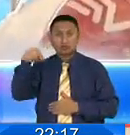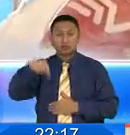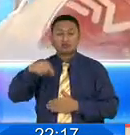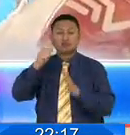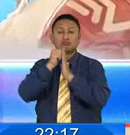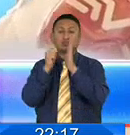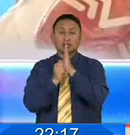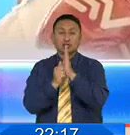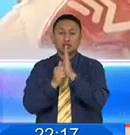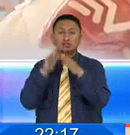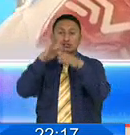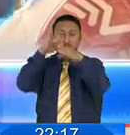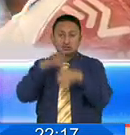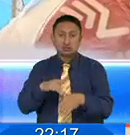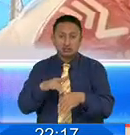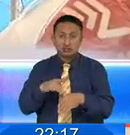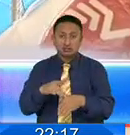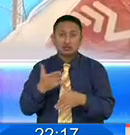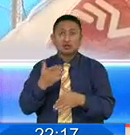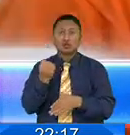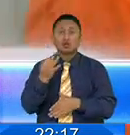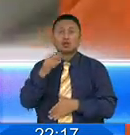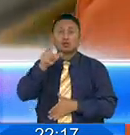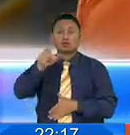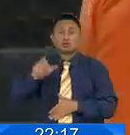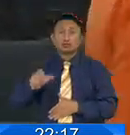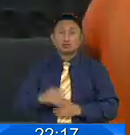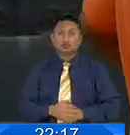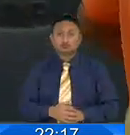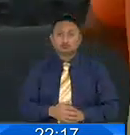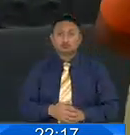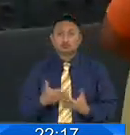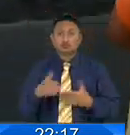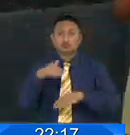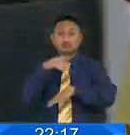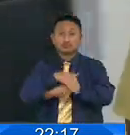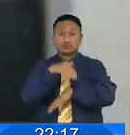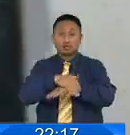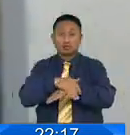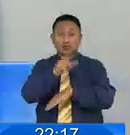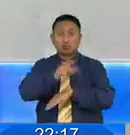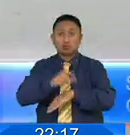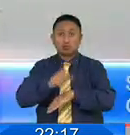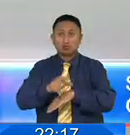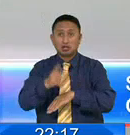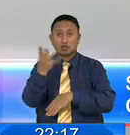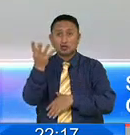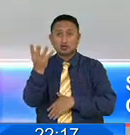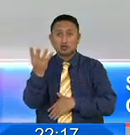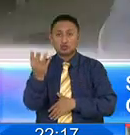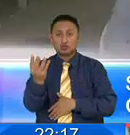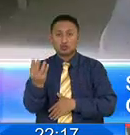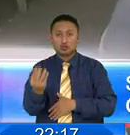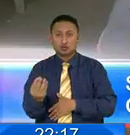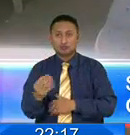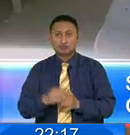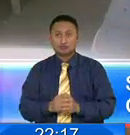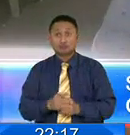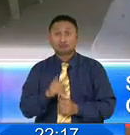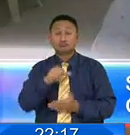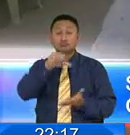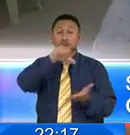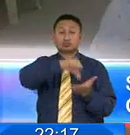agendamiento, el listado y el número de vacunas. Llegó horas de la tarde, la afluencia de público fue bajando en algunos de los centros